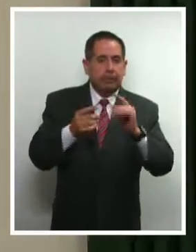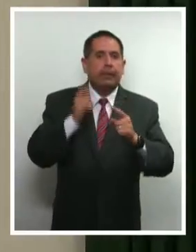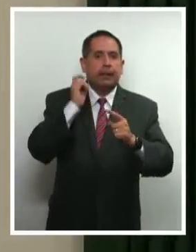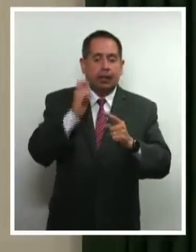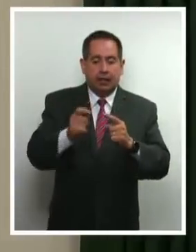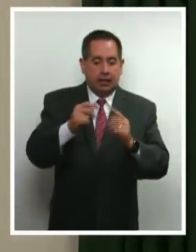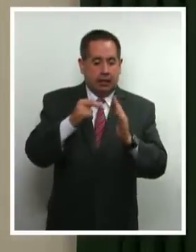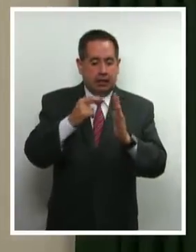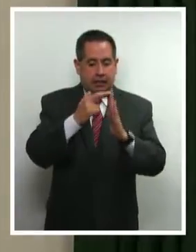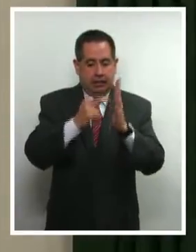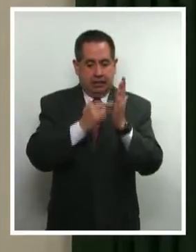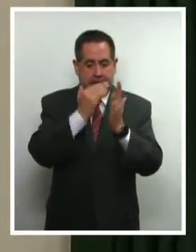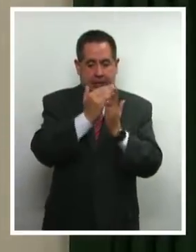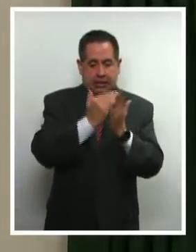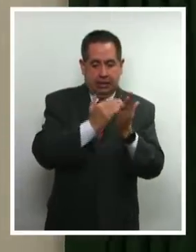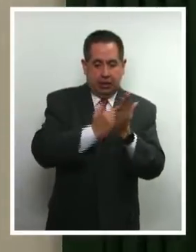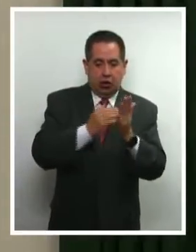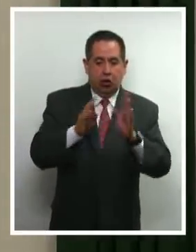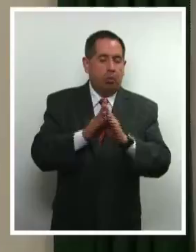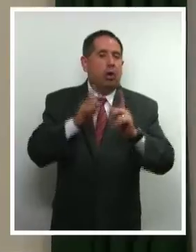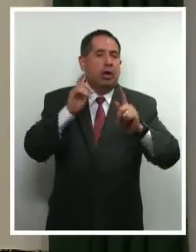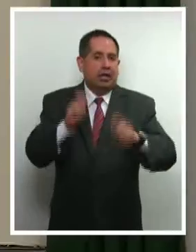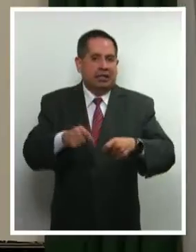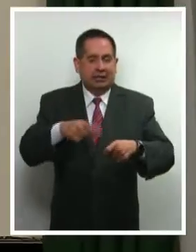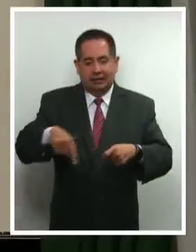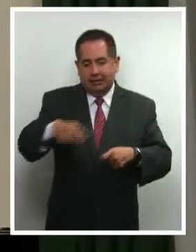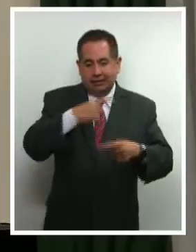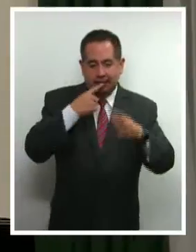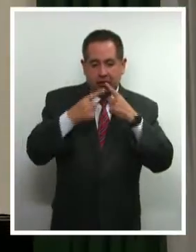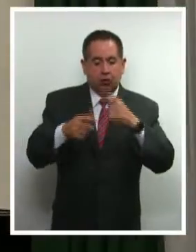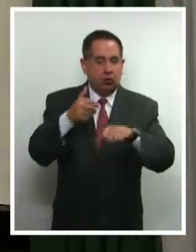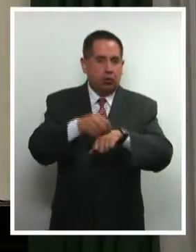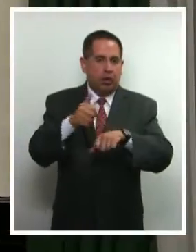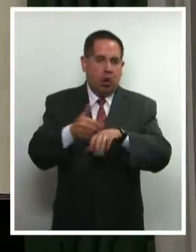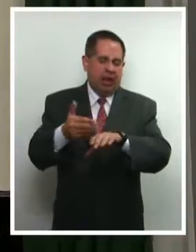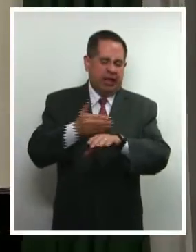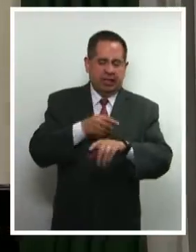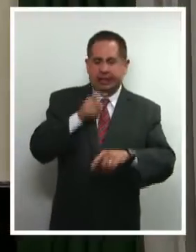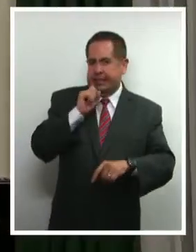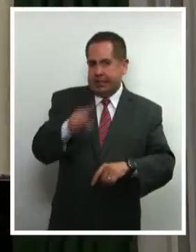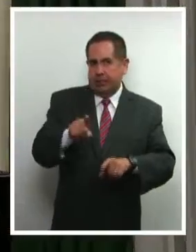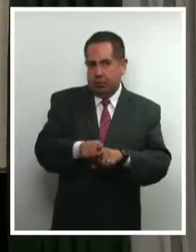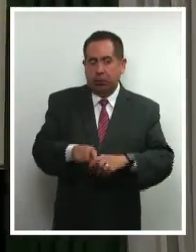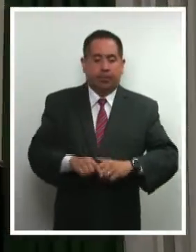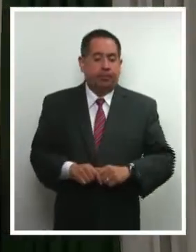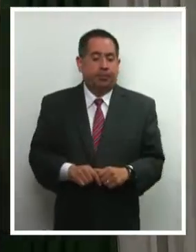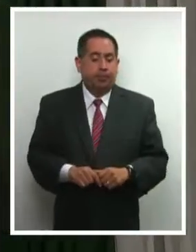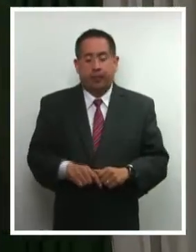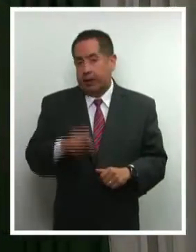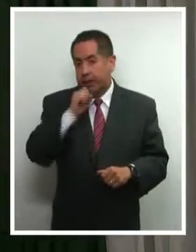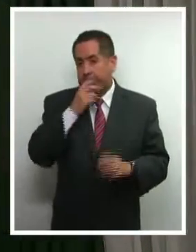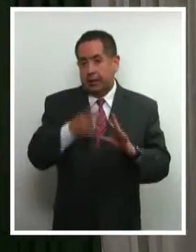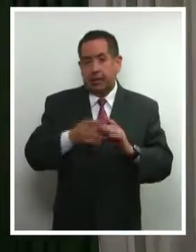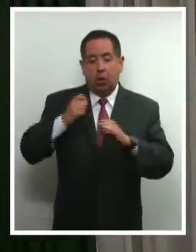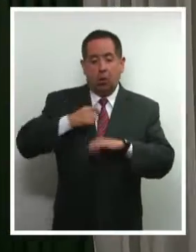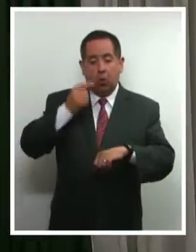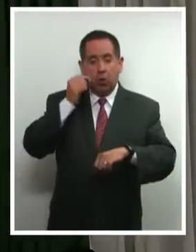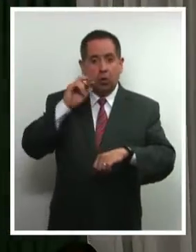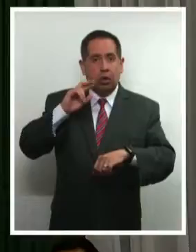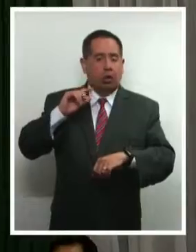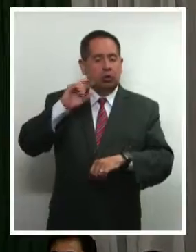la normatividad de conformidad con lo establecido en el numeral anterior. Menciona que las autoridades